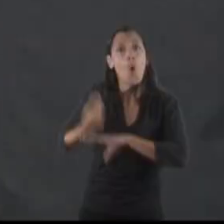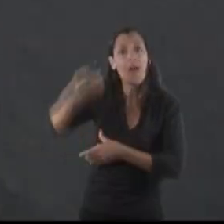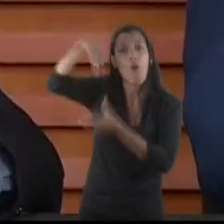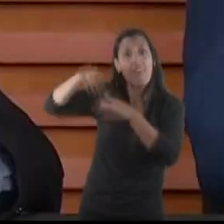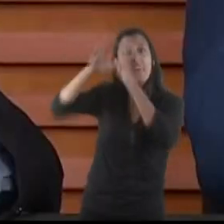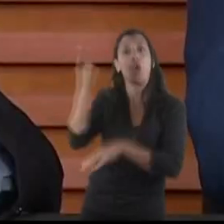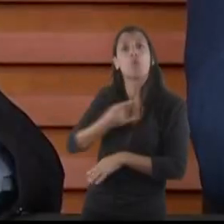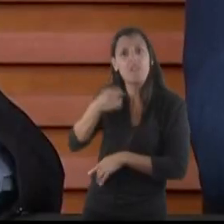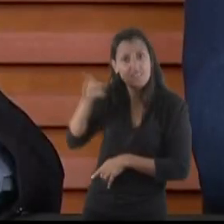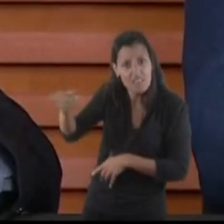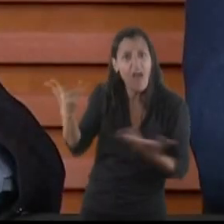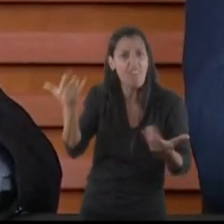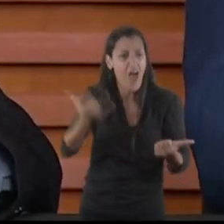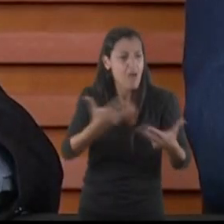universidades.